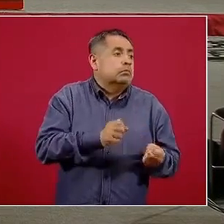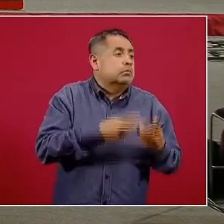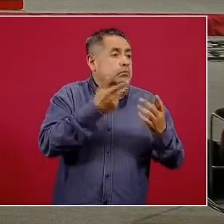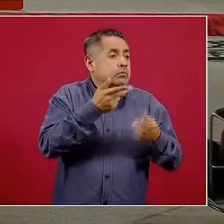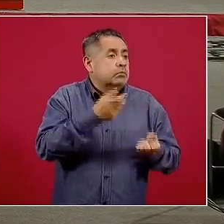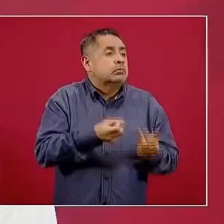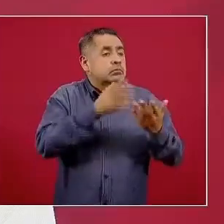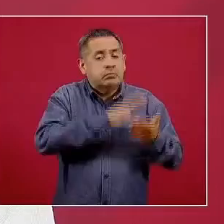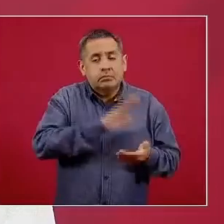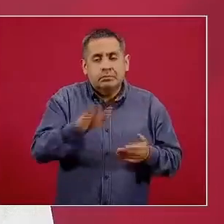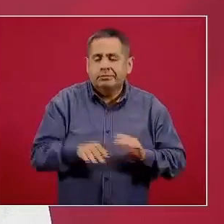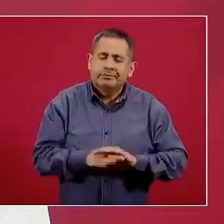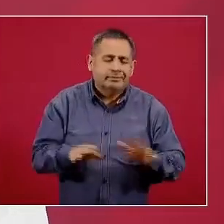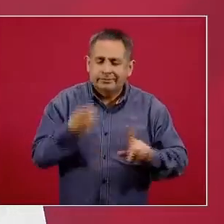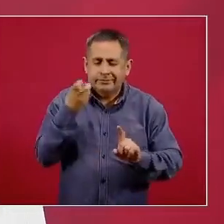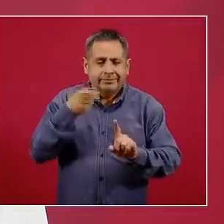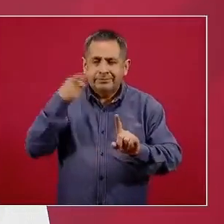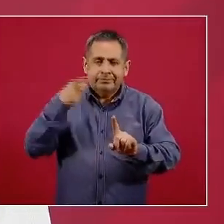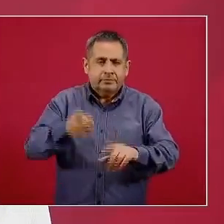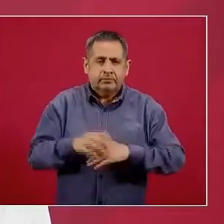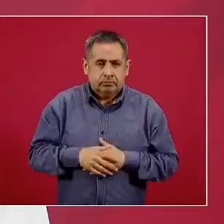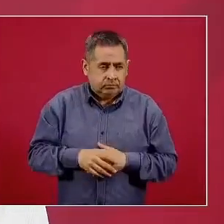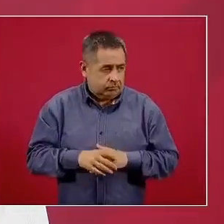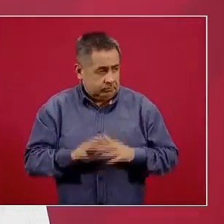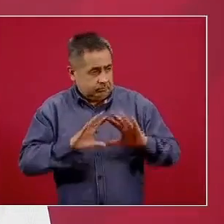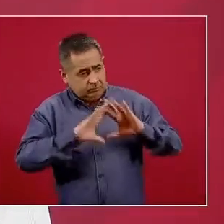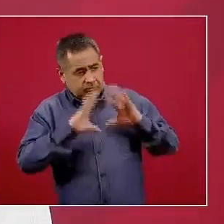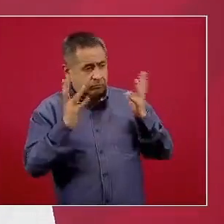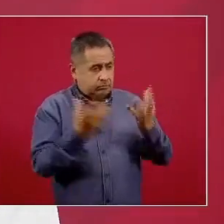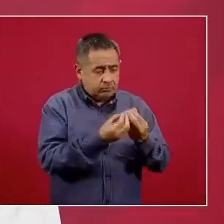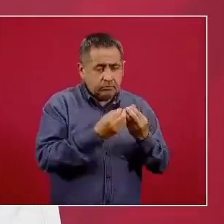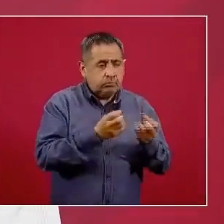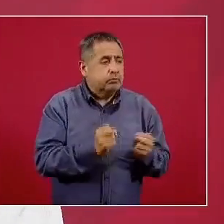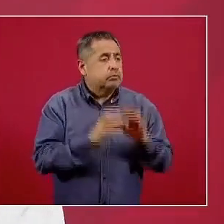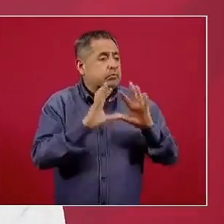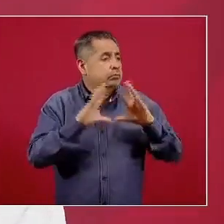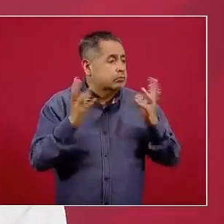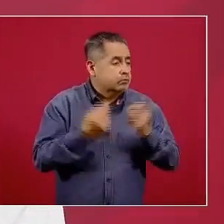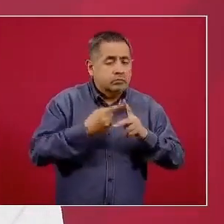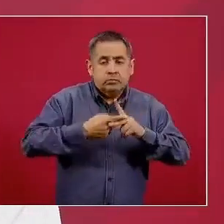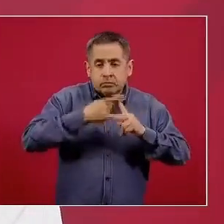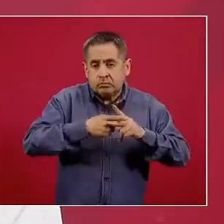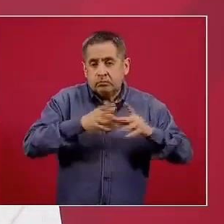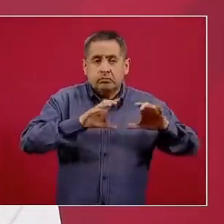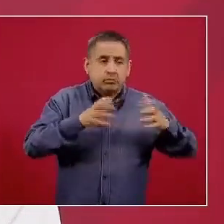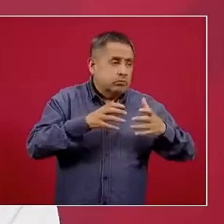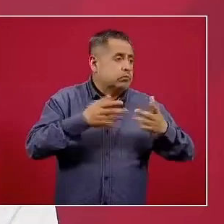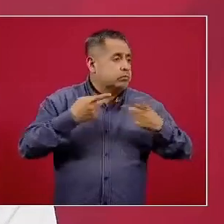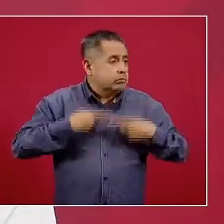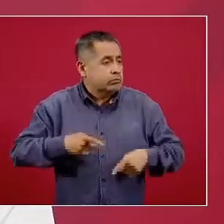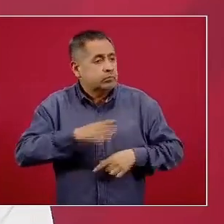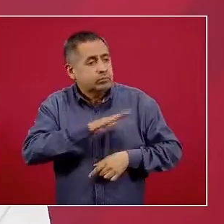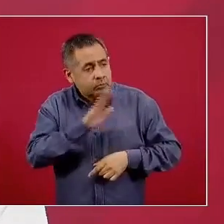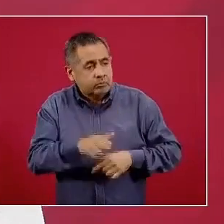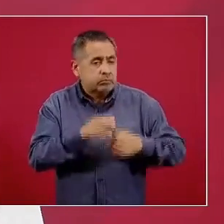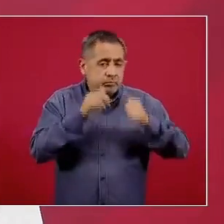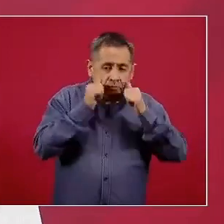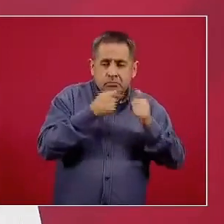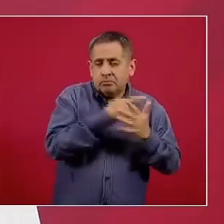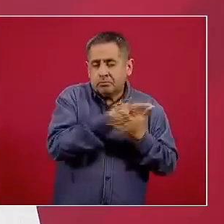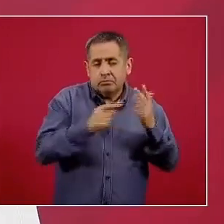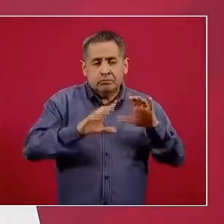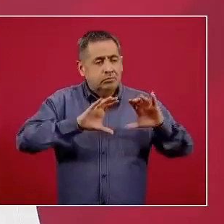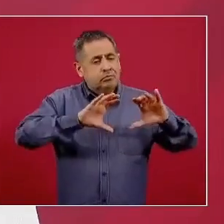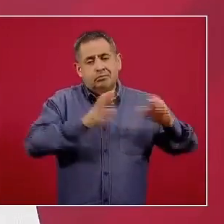defunciones. El recuento de casos o de eventos en general, casos, defunciones, hospitalizaciones, atención,